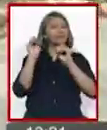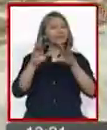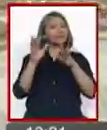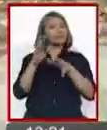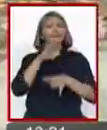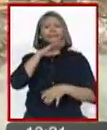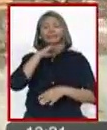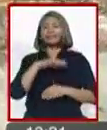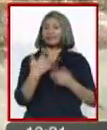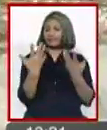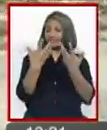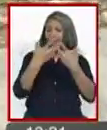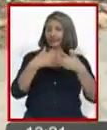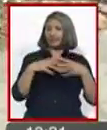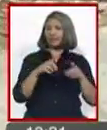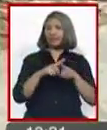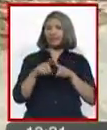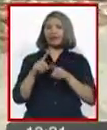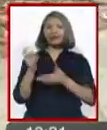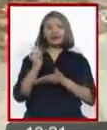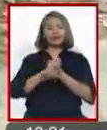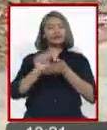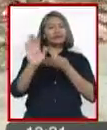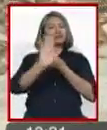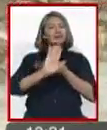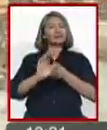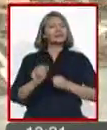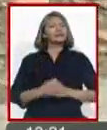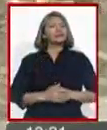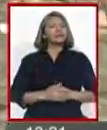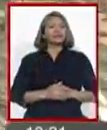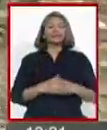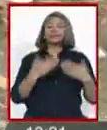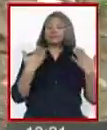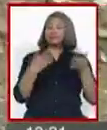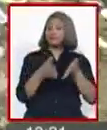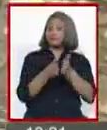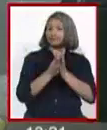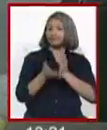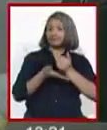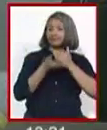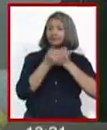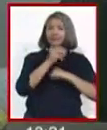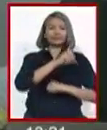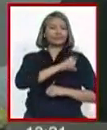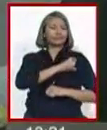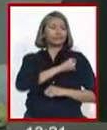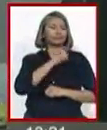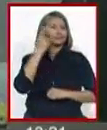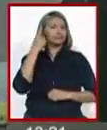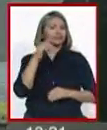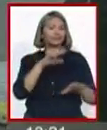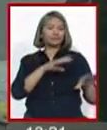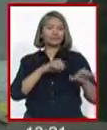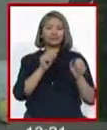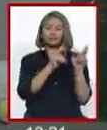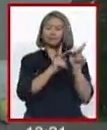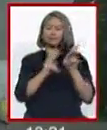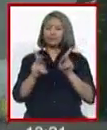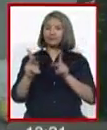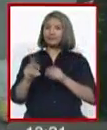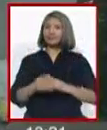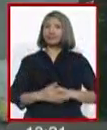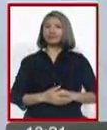Estamos en coordinación con la Secretaría de Seguridad Ciudadana, vamos a pedir la colaboración de la policía para ejecutar que este plan sea